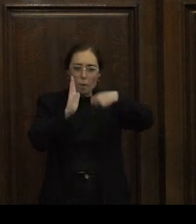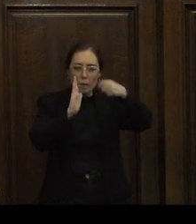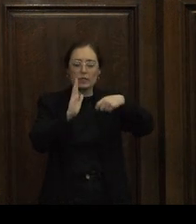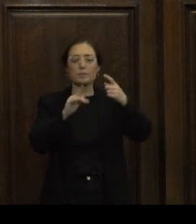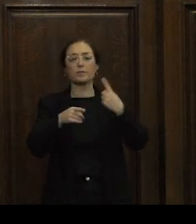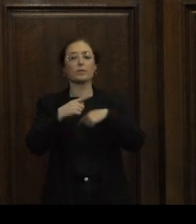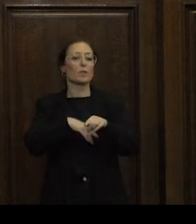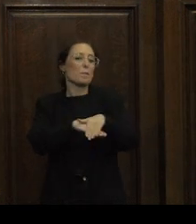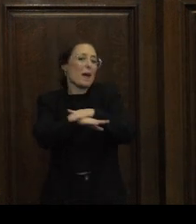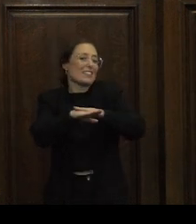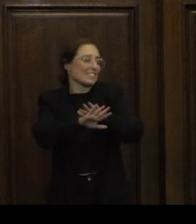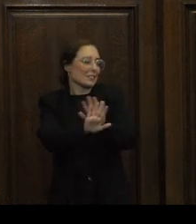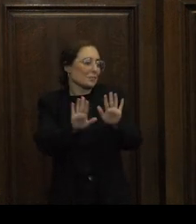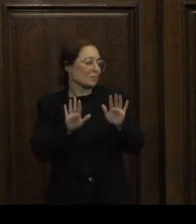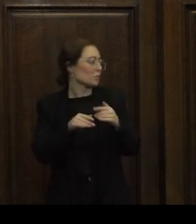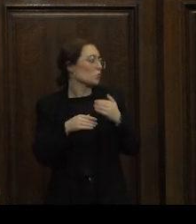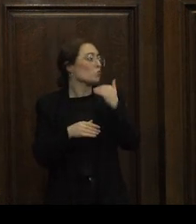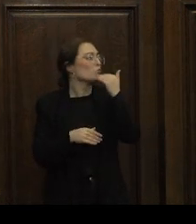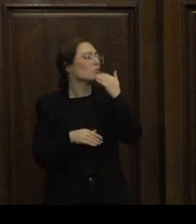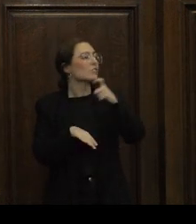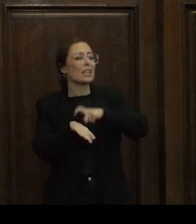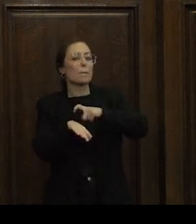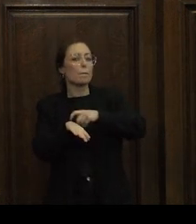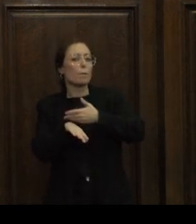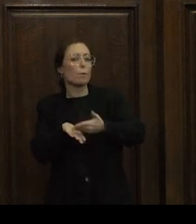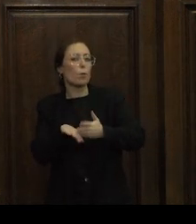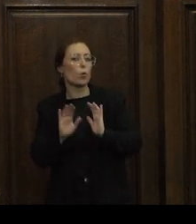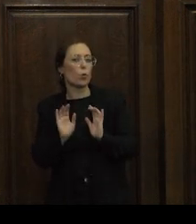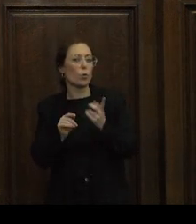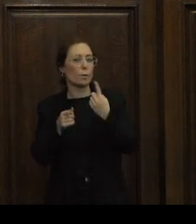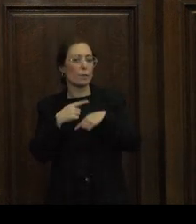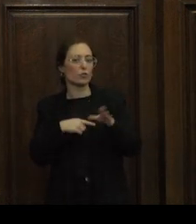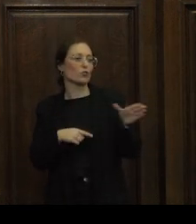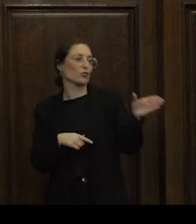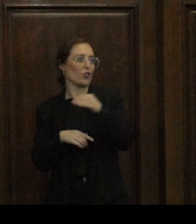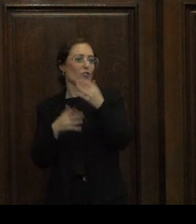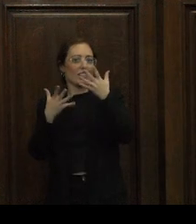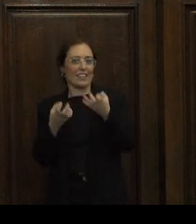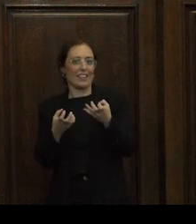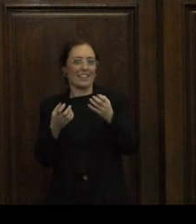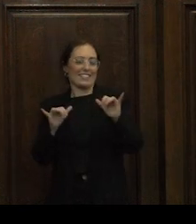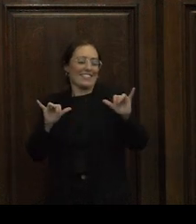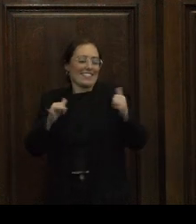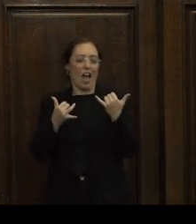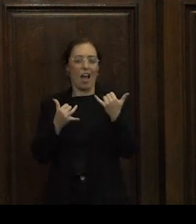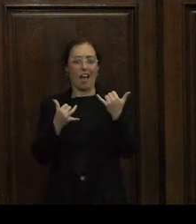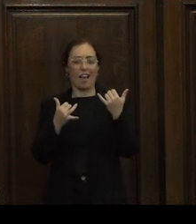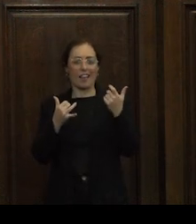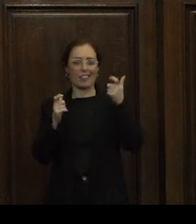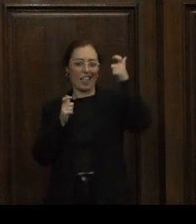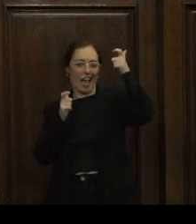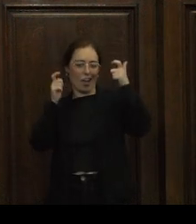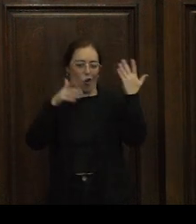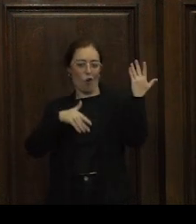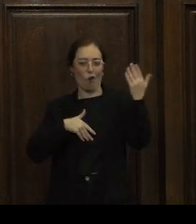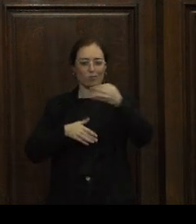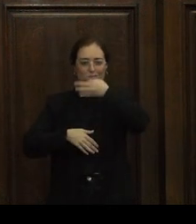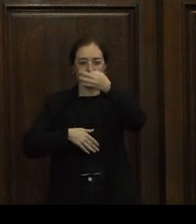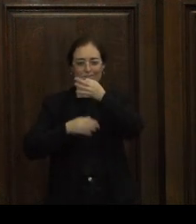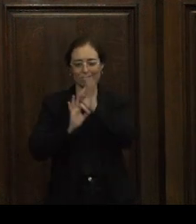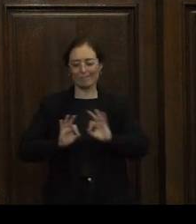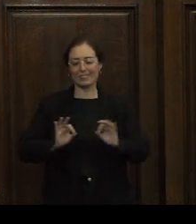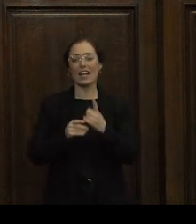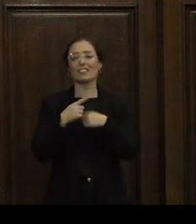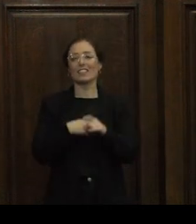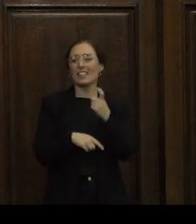etc. Bueno, básicamente es eso. Yo no sé cómo estamos de tiempo. Igual, supongo que todos quieren escuchar el tango que viene dentro de poco. Y la idea